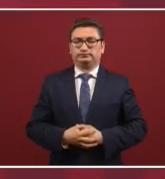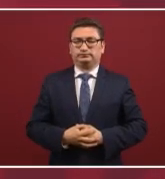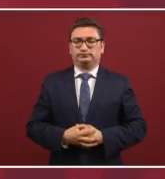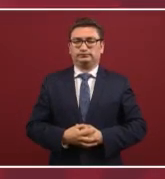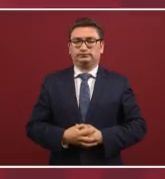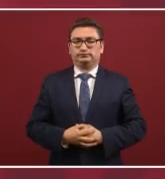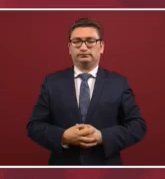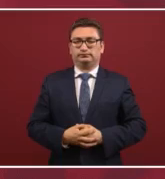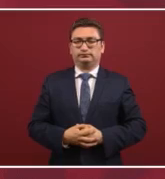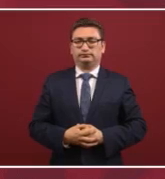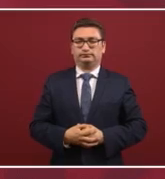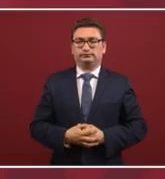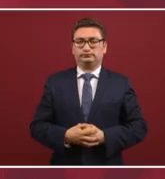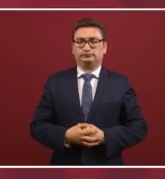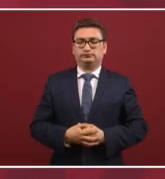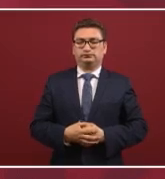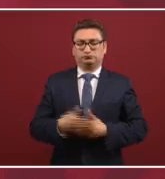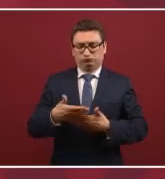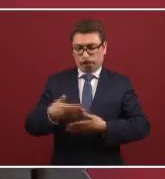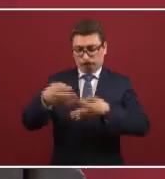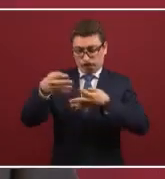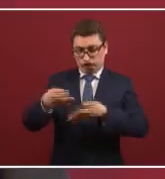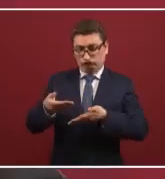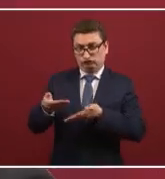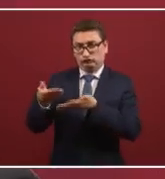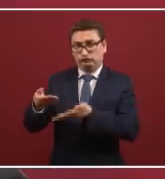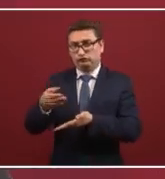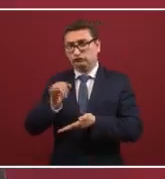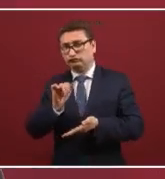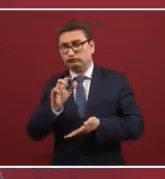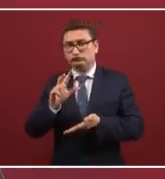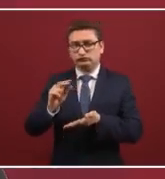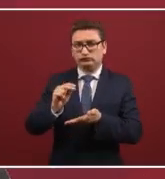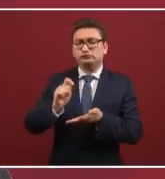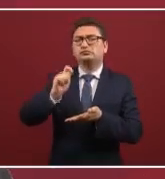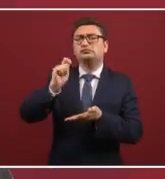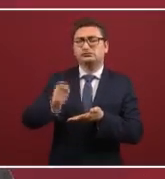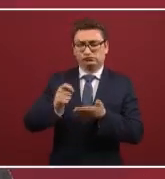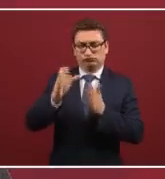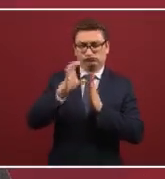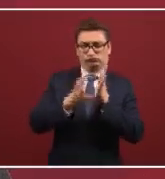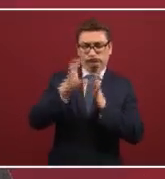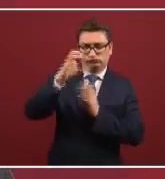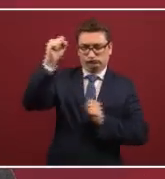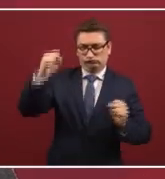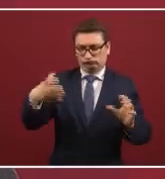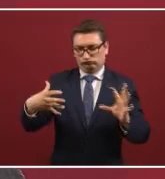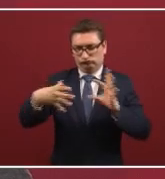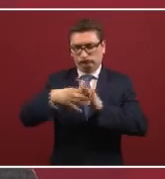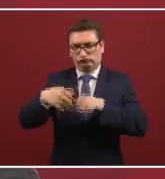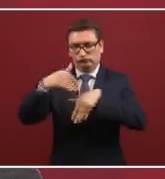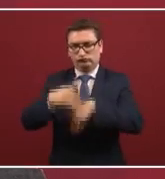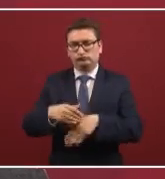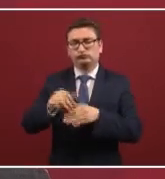no. Va a tener las modalidades que la Constitución marca en el artículo 76